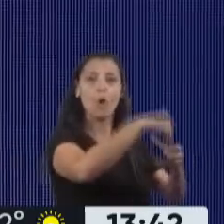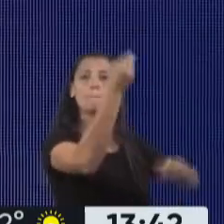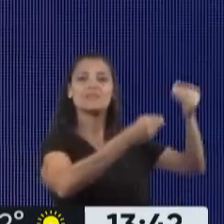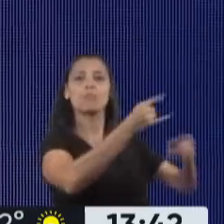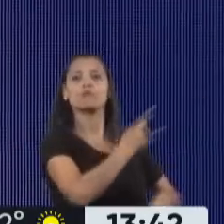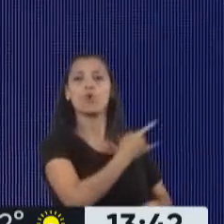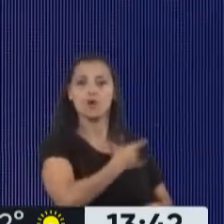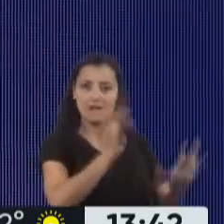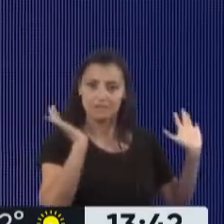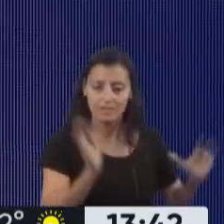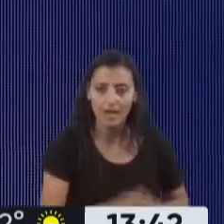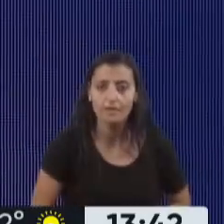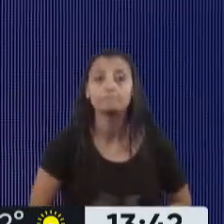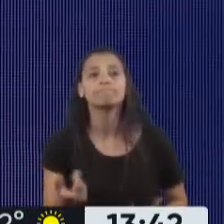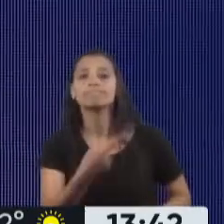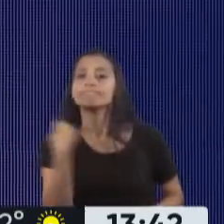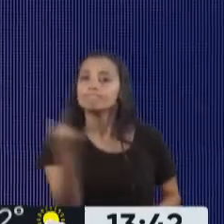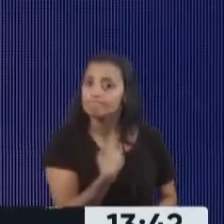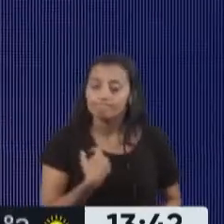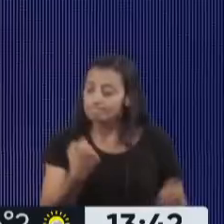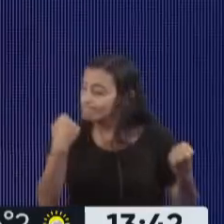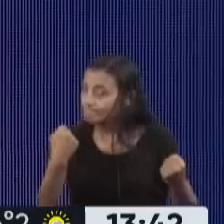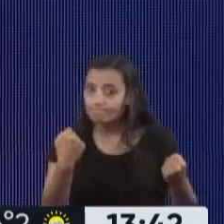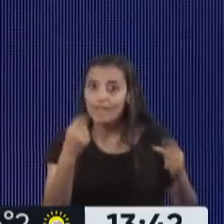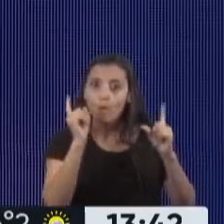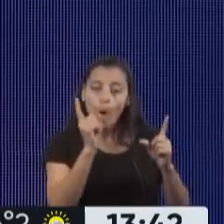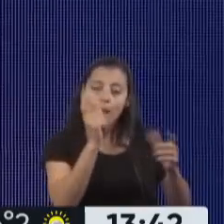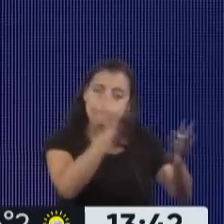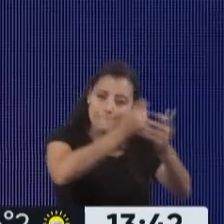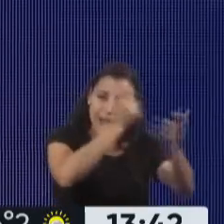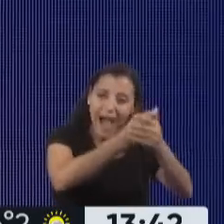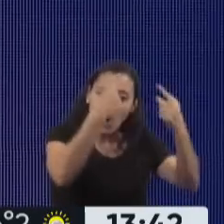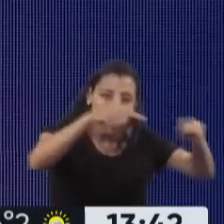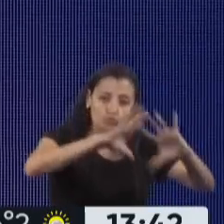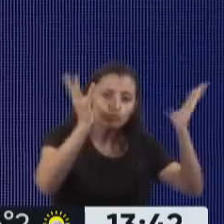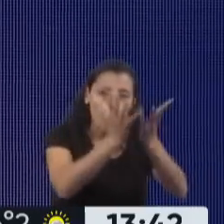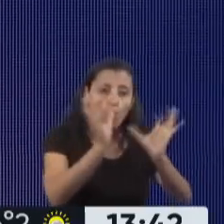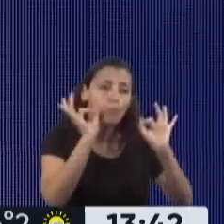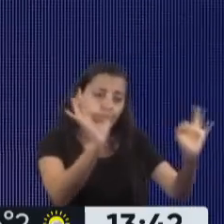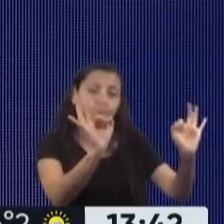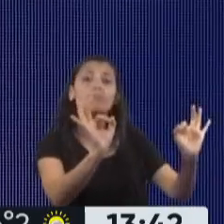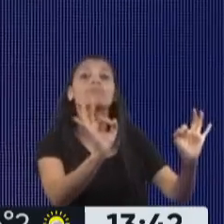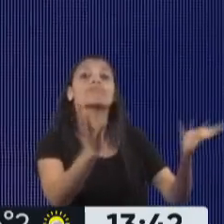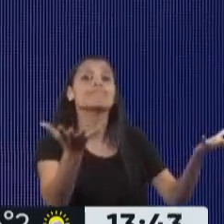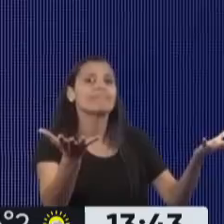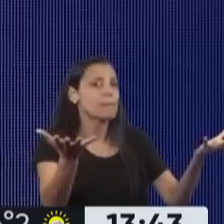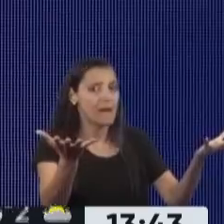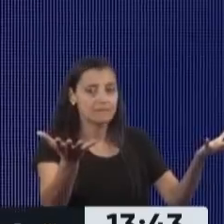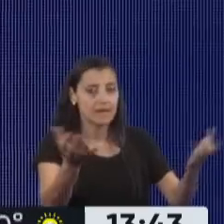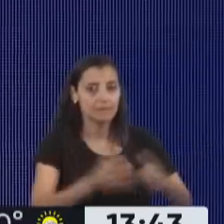y nos aferramos a nuestra política fiscal y pago todos los costos políticos.